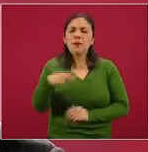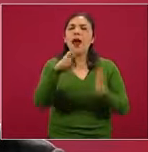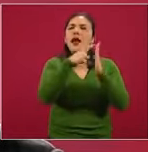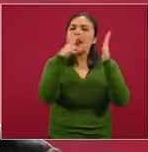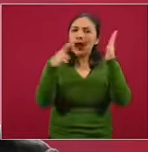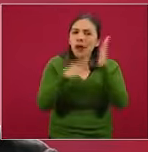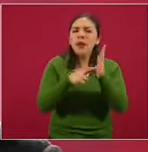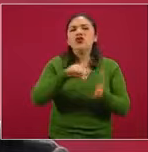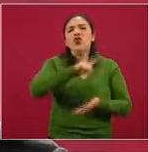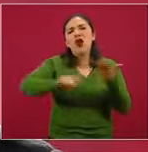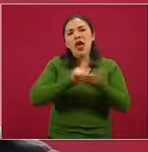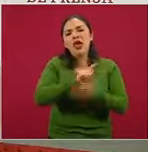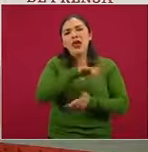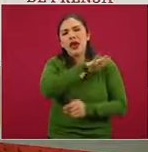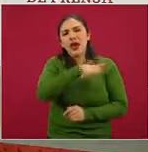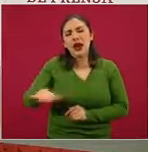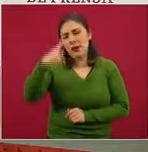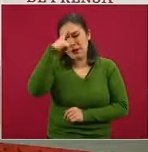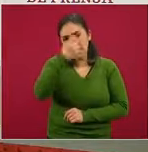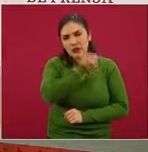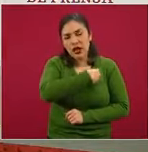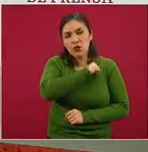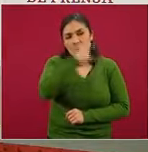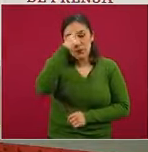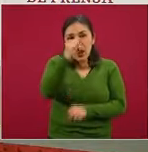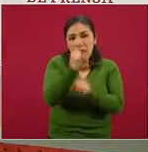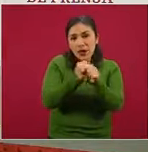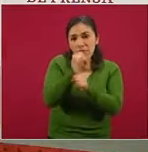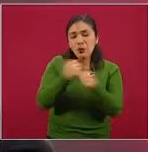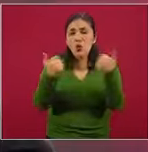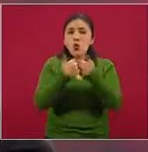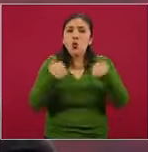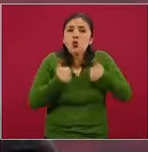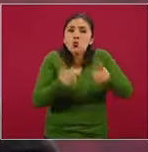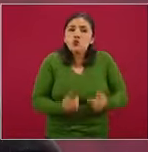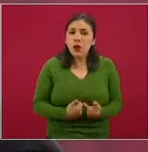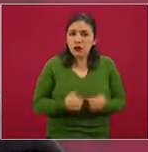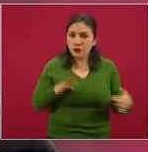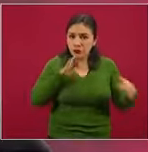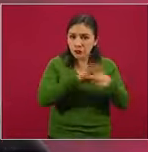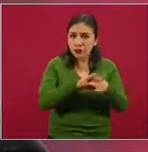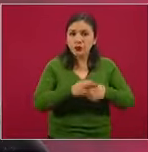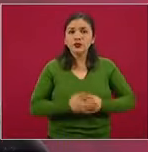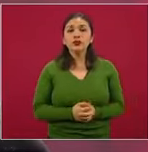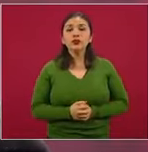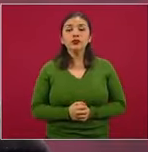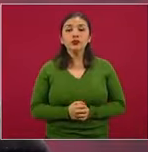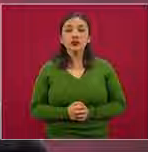de la Ley General de Salud para la investigación en sujetos humanos.